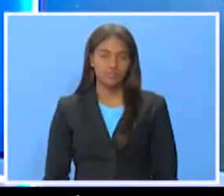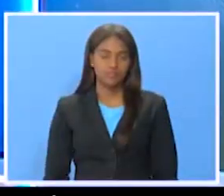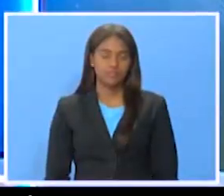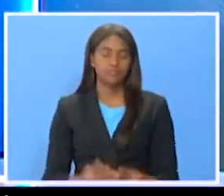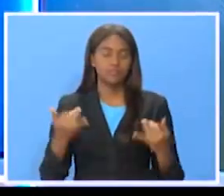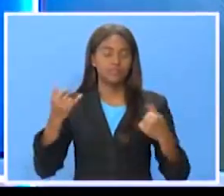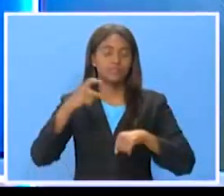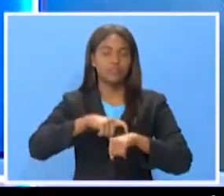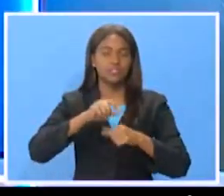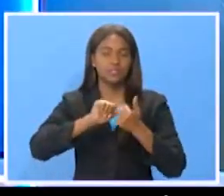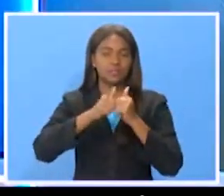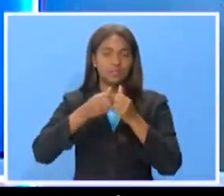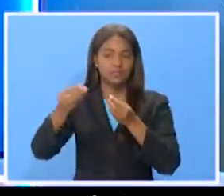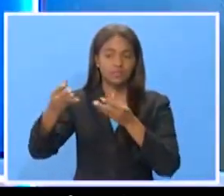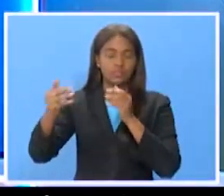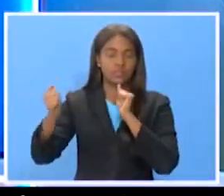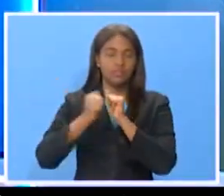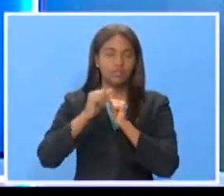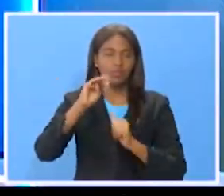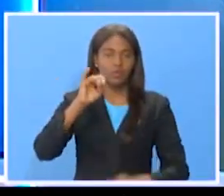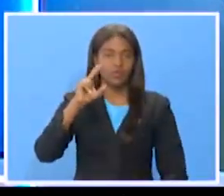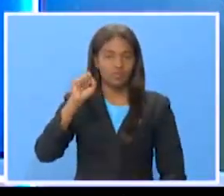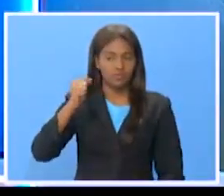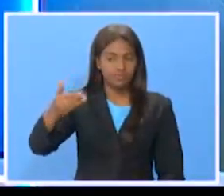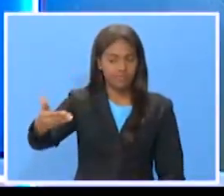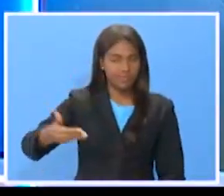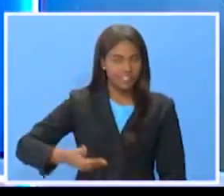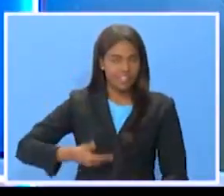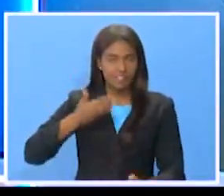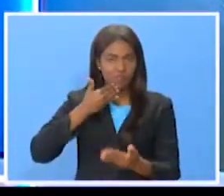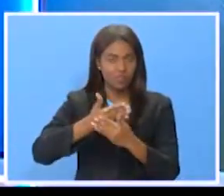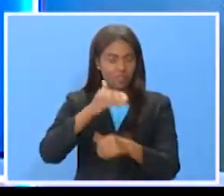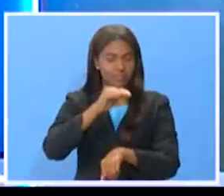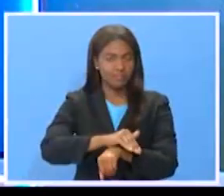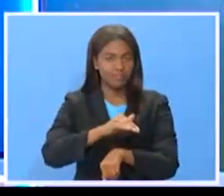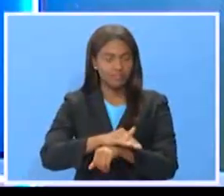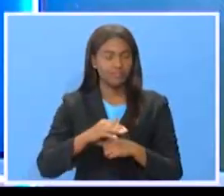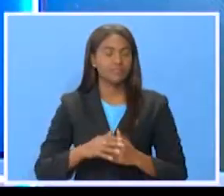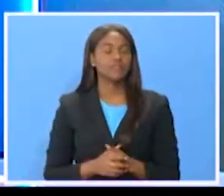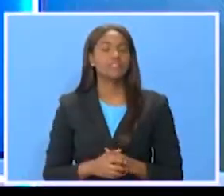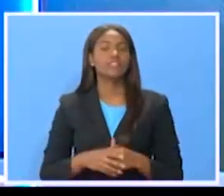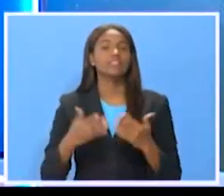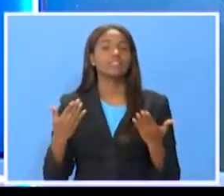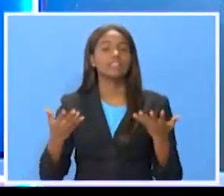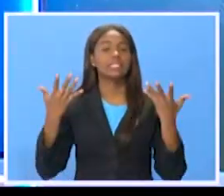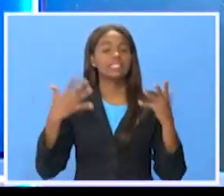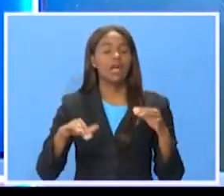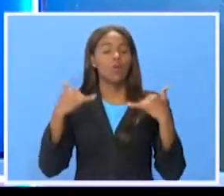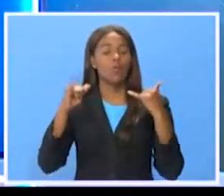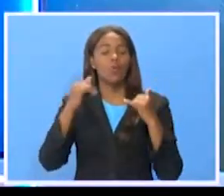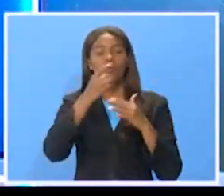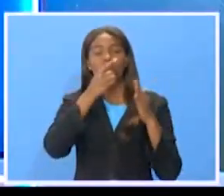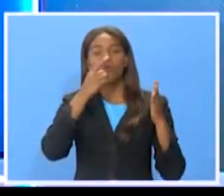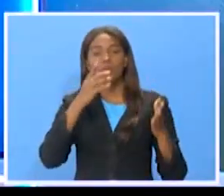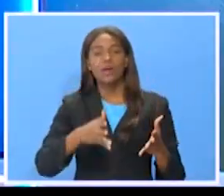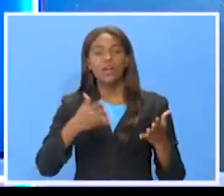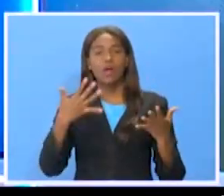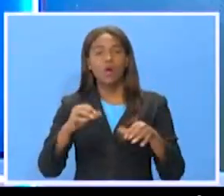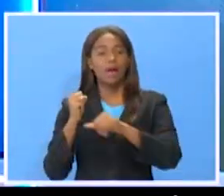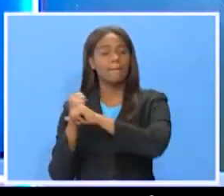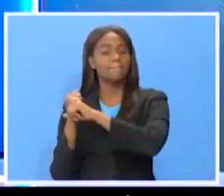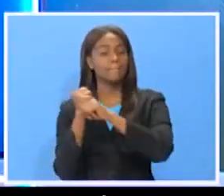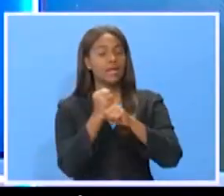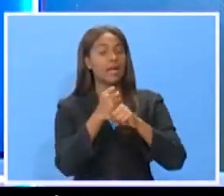Es momento de las deportivas. Está conmigo Marcos Nibar. Bienvenido, Marcos. Buenas noches. Muy buenas noches, Rafaelina. Señores, y ya la Liga Dominicana de Béisbol